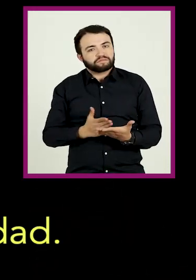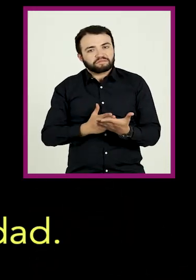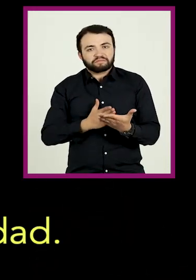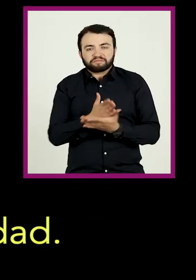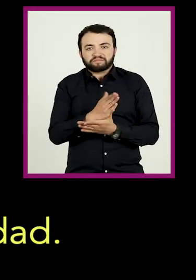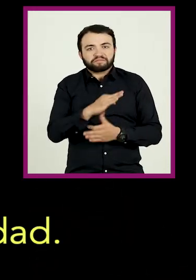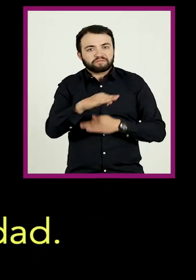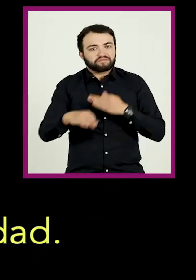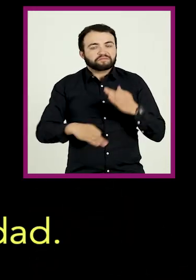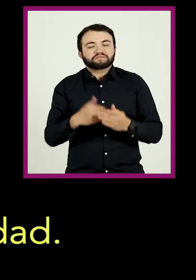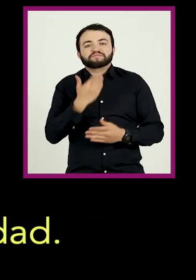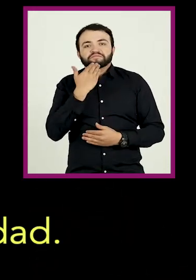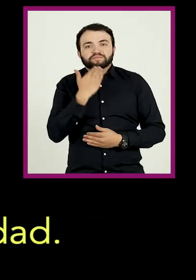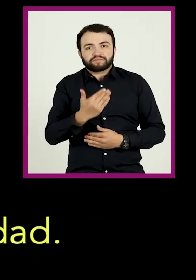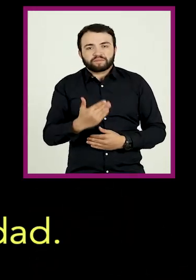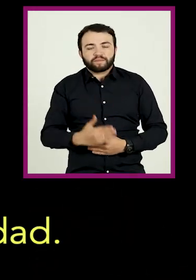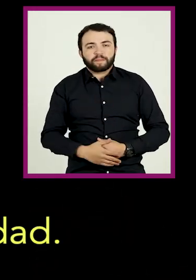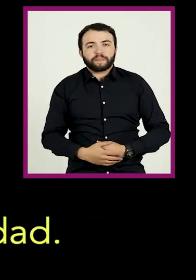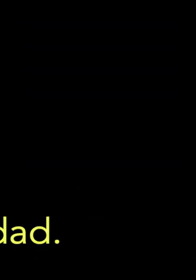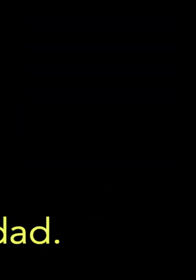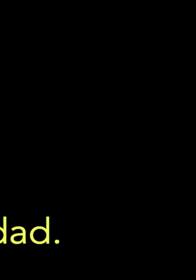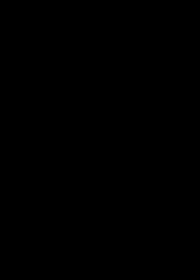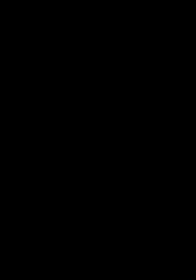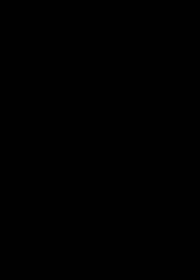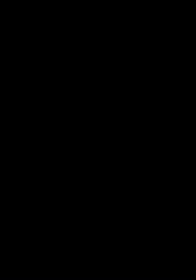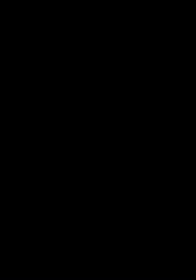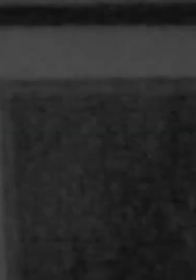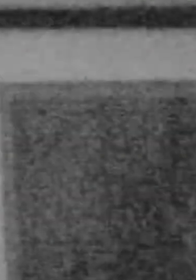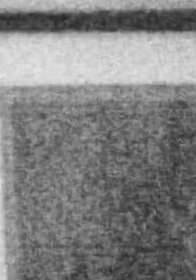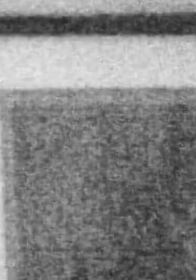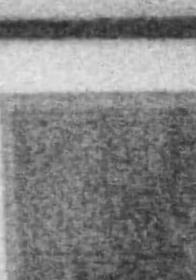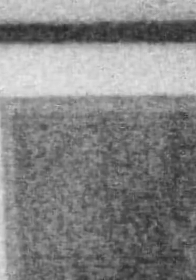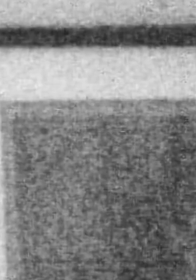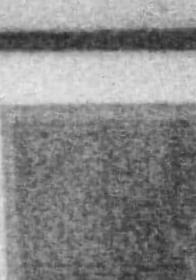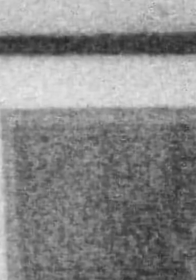vegan. Be active in your community.